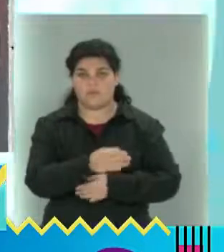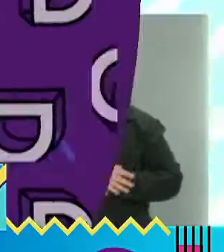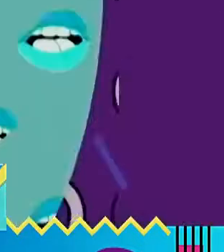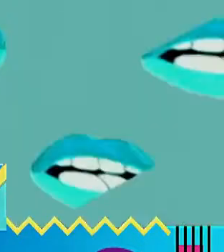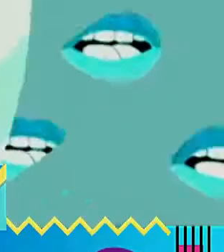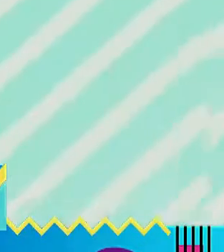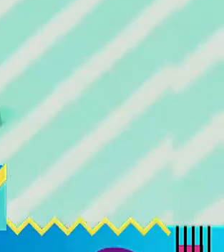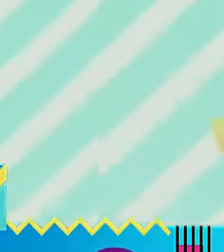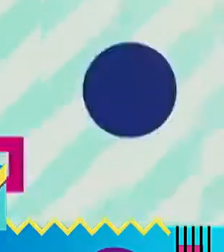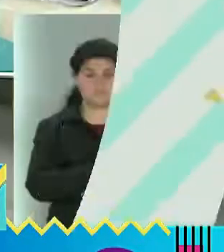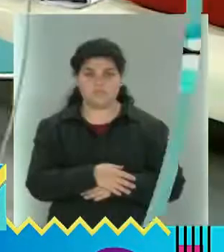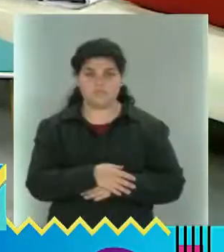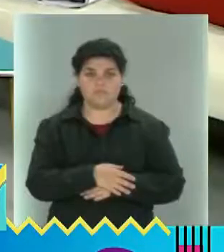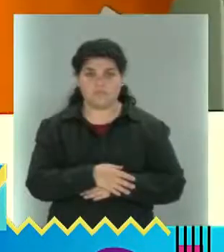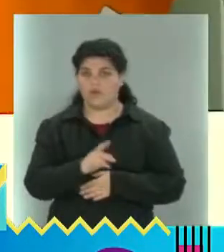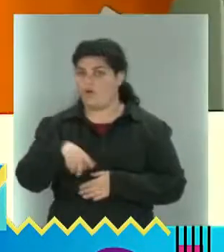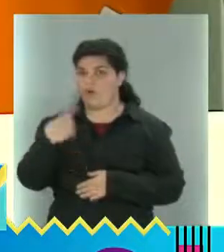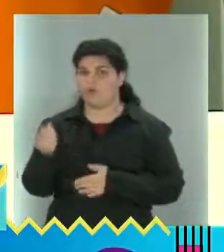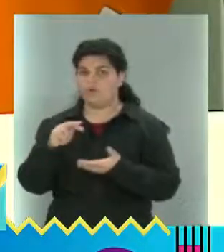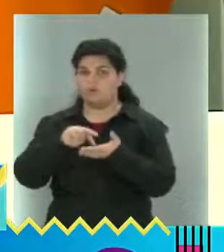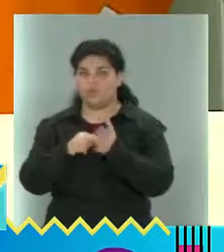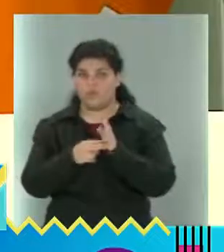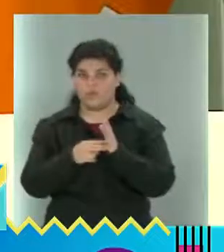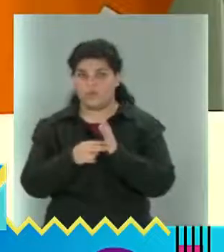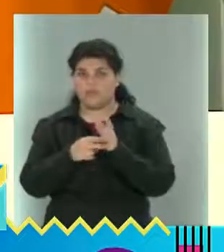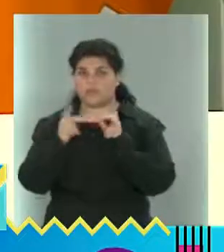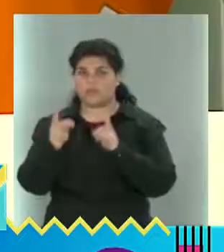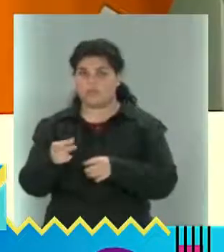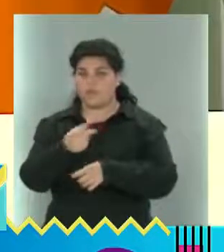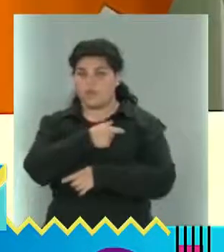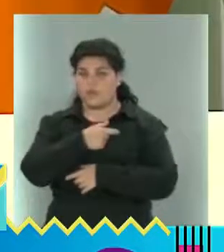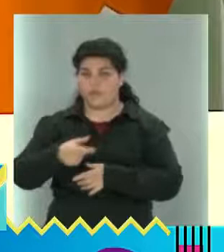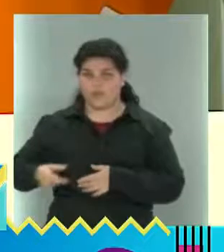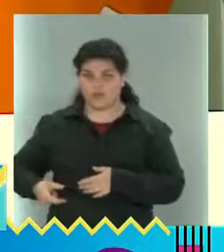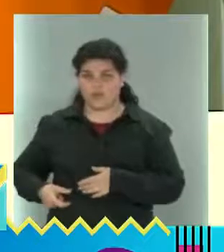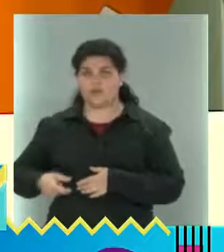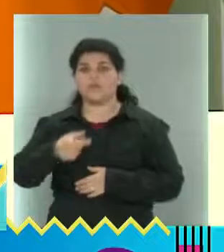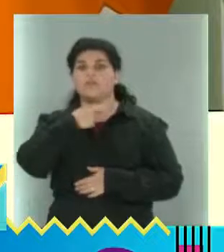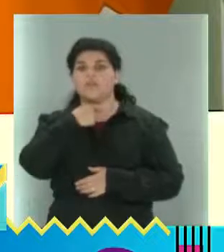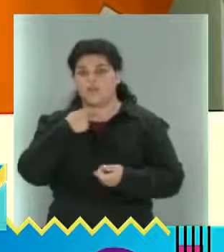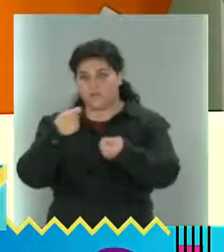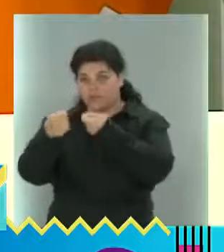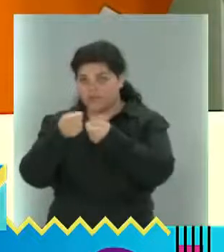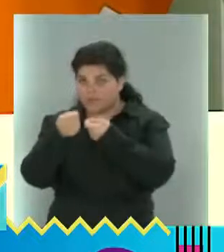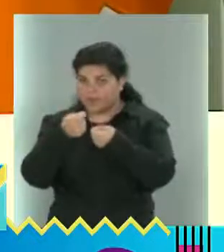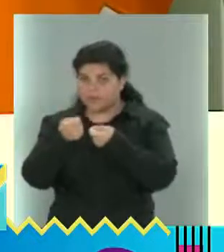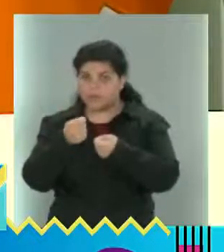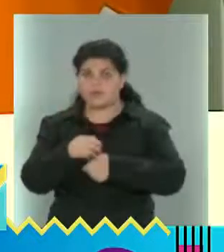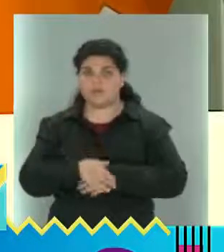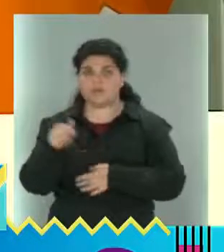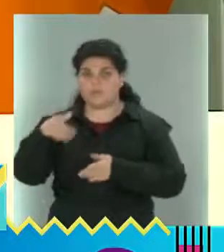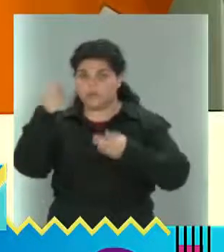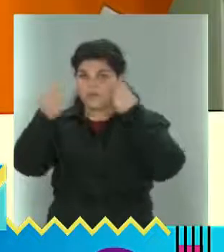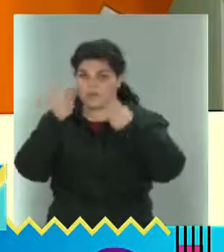Subsecretario, otro de los problemas que desde el gobierno intentan manejar y que los tienen preocupados